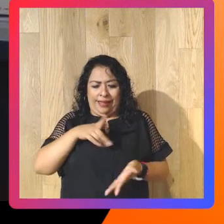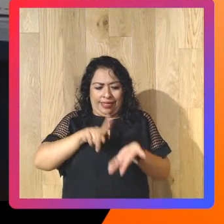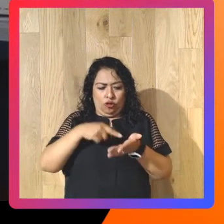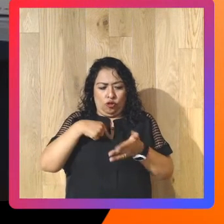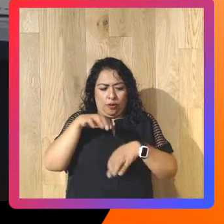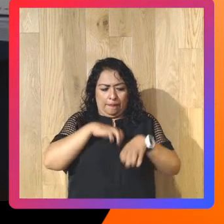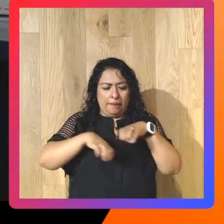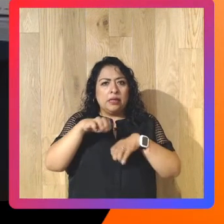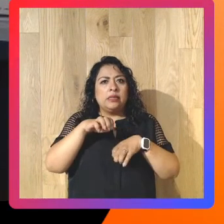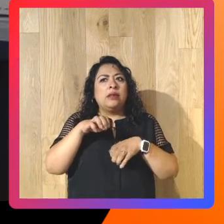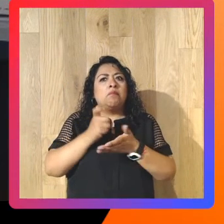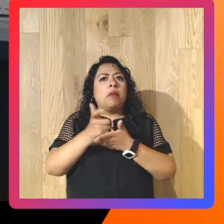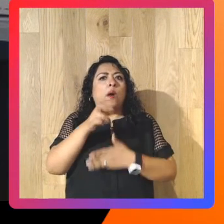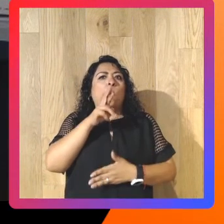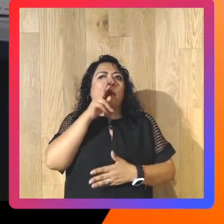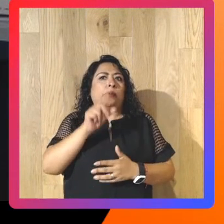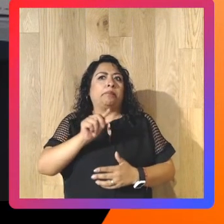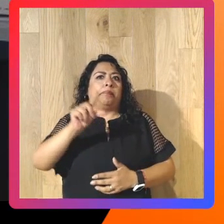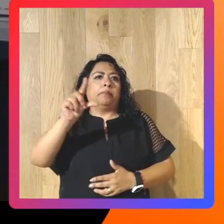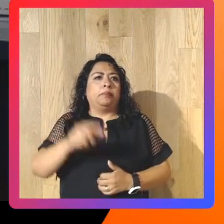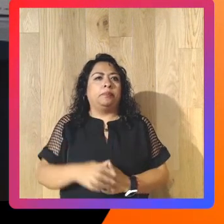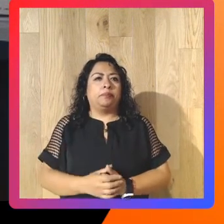empresas mejorar los salarios?